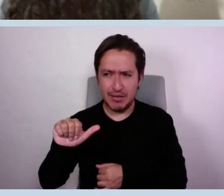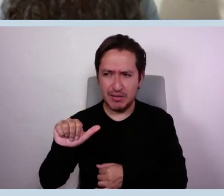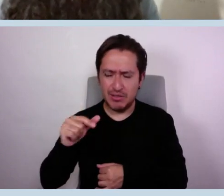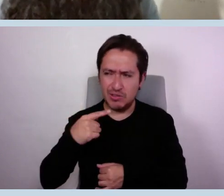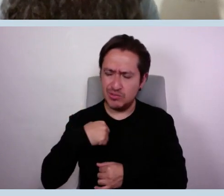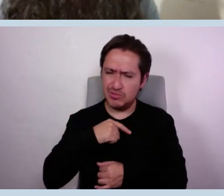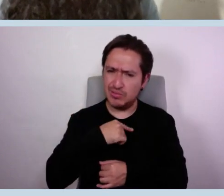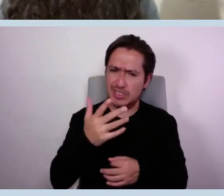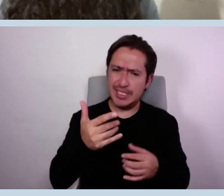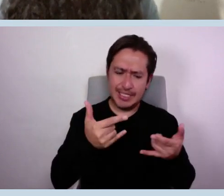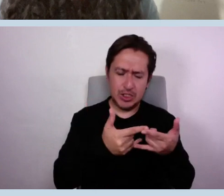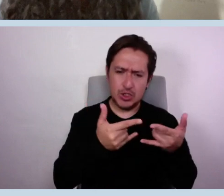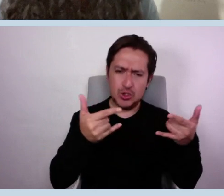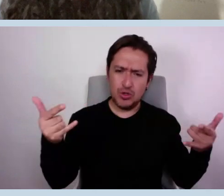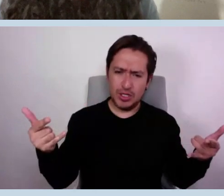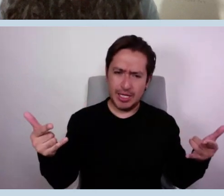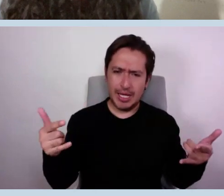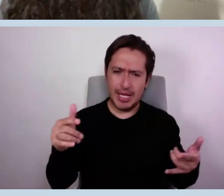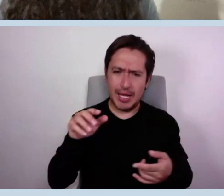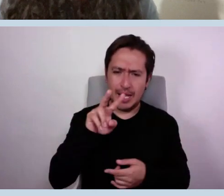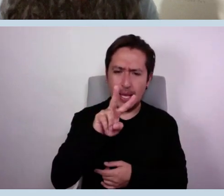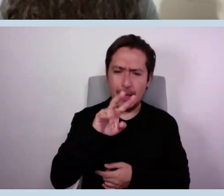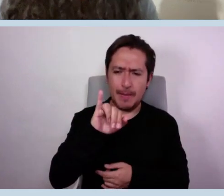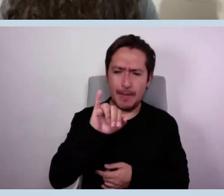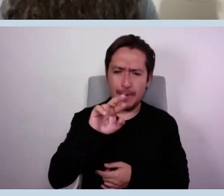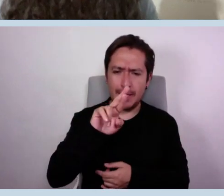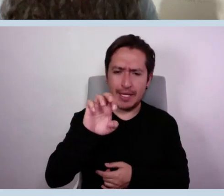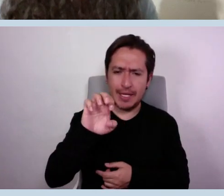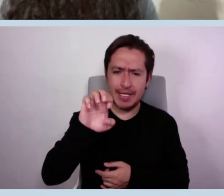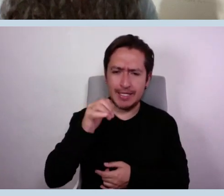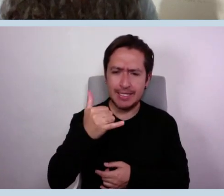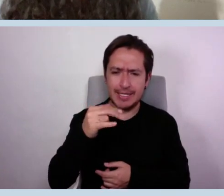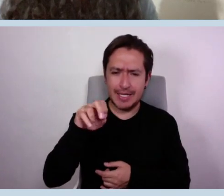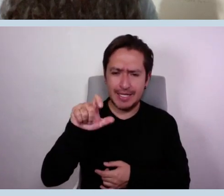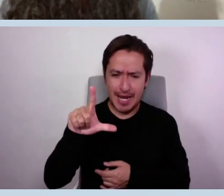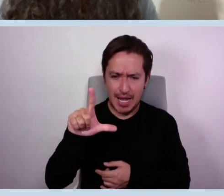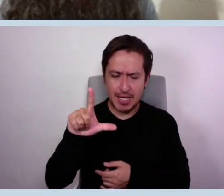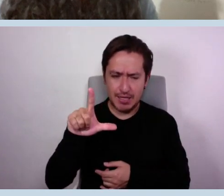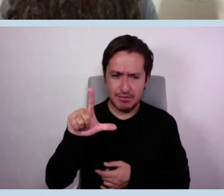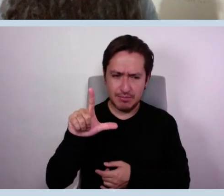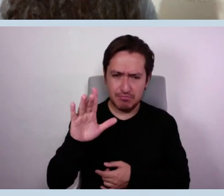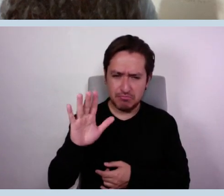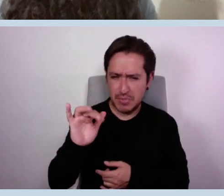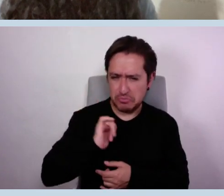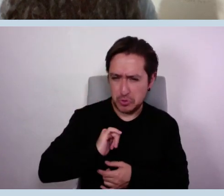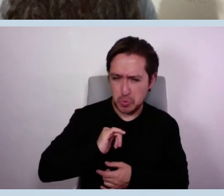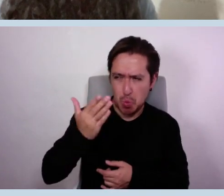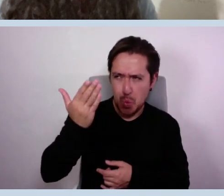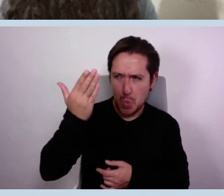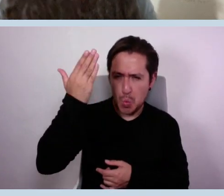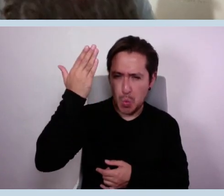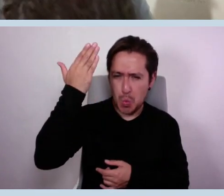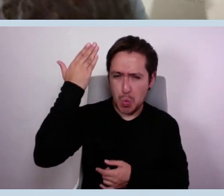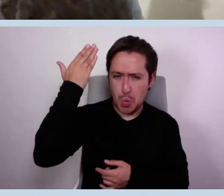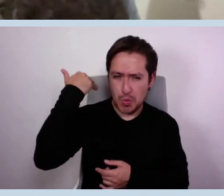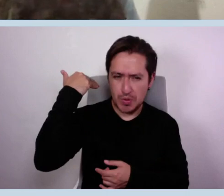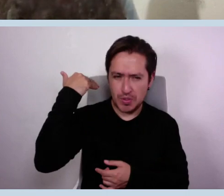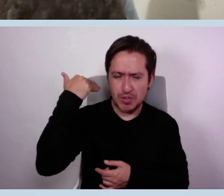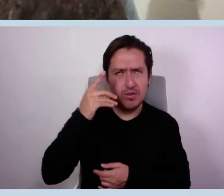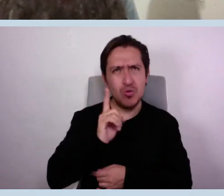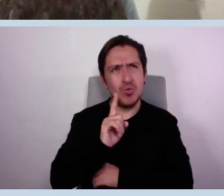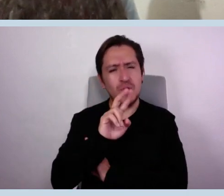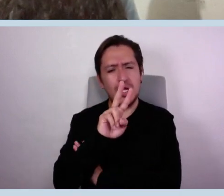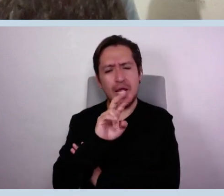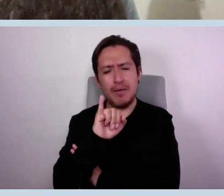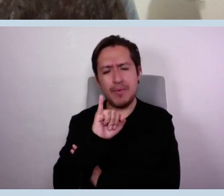no había tantas mujeres eh Y entonces nos dimos a la tarea como de investigar eh si era virreinal no no era virreinal